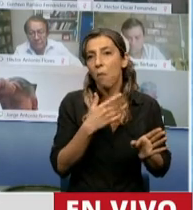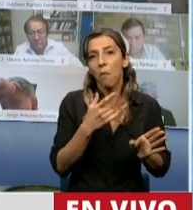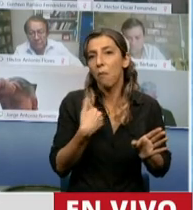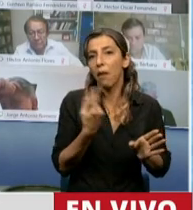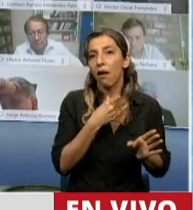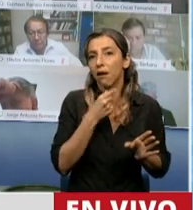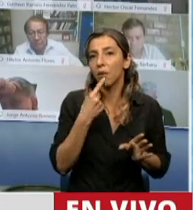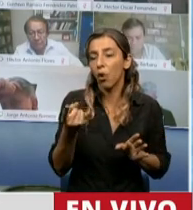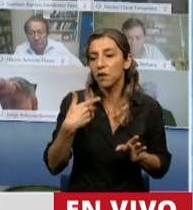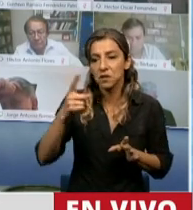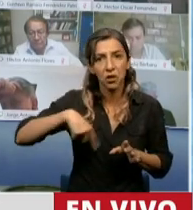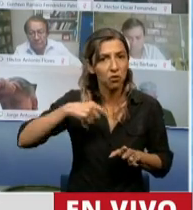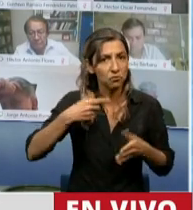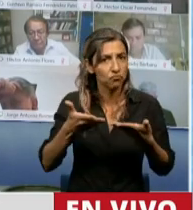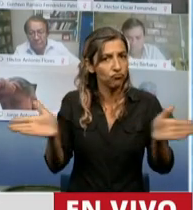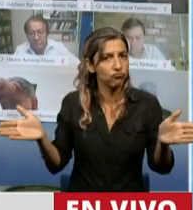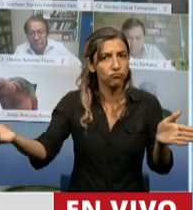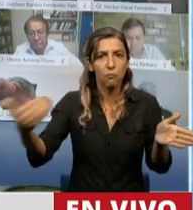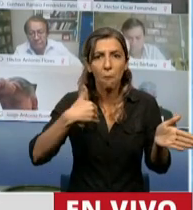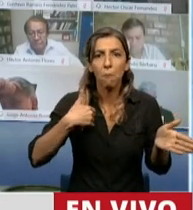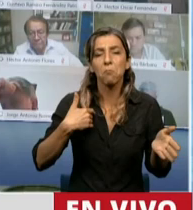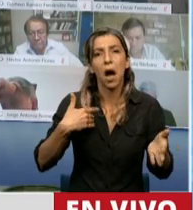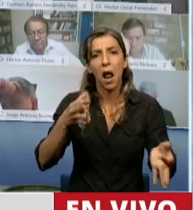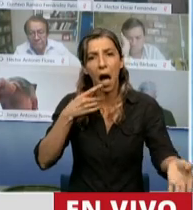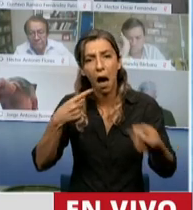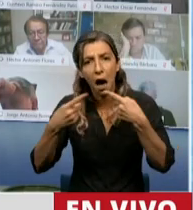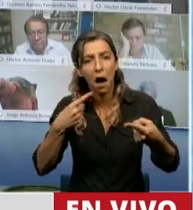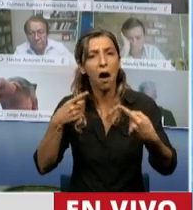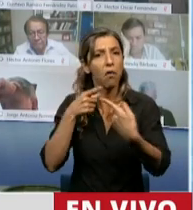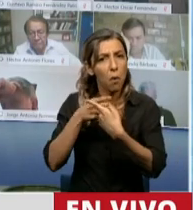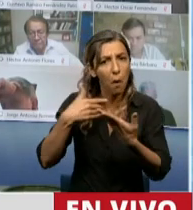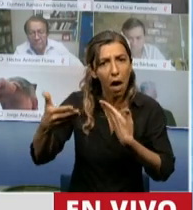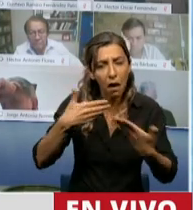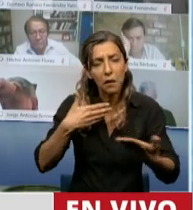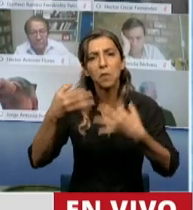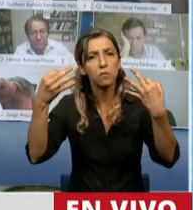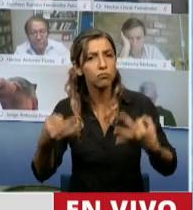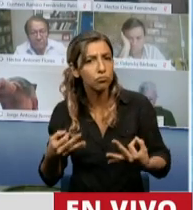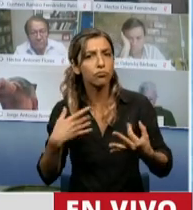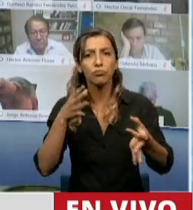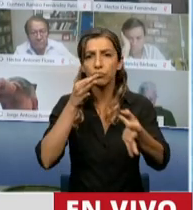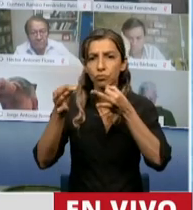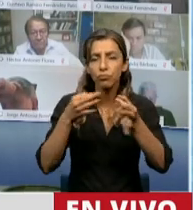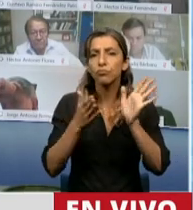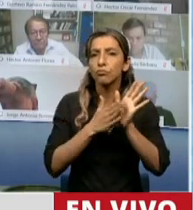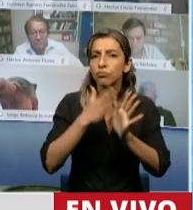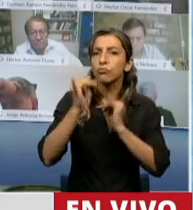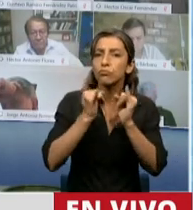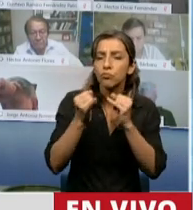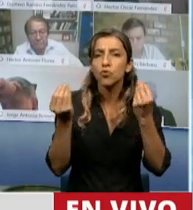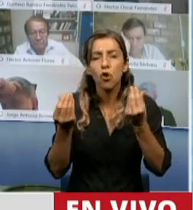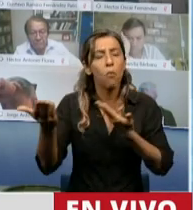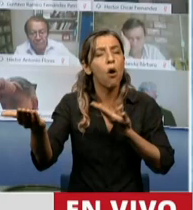a discutir y a veces nos pondremos de acuerdo y a veces no. Pero lo haremos charlando con argumentos y tratando de entender también